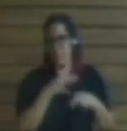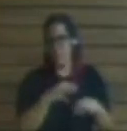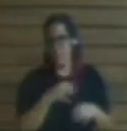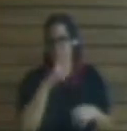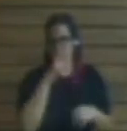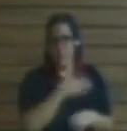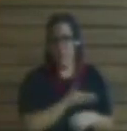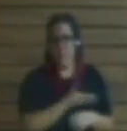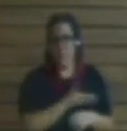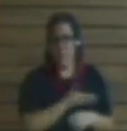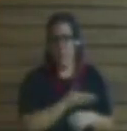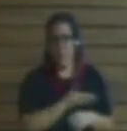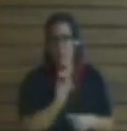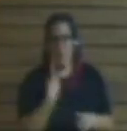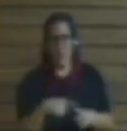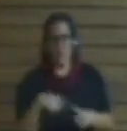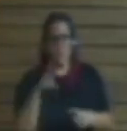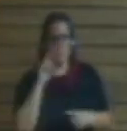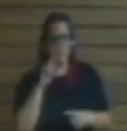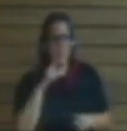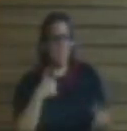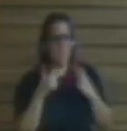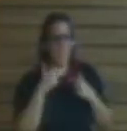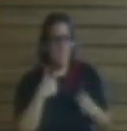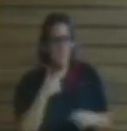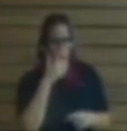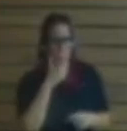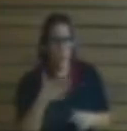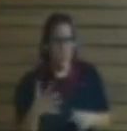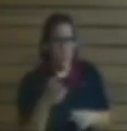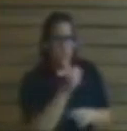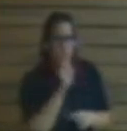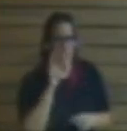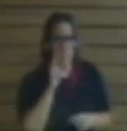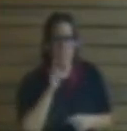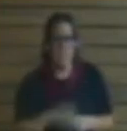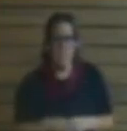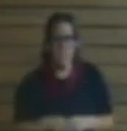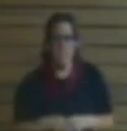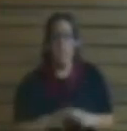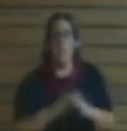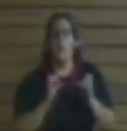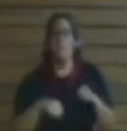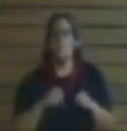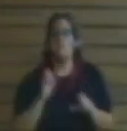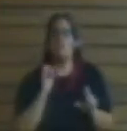¿Le recuerdo todas las mentiras que se escucharon aquí? Todas. ¿Le recuerdo el pacto del